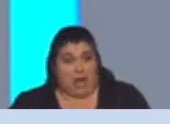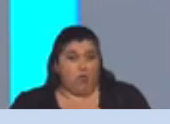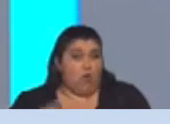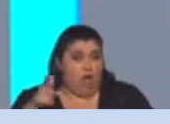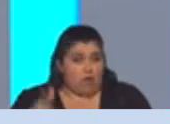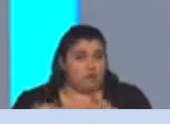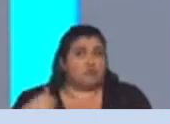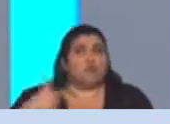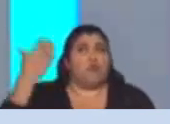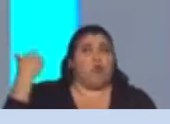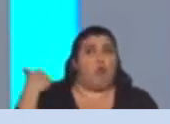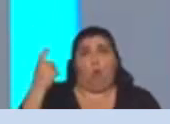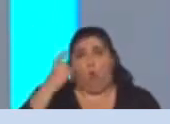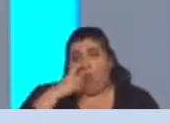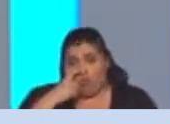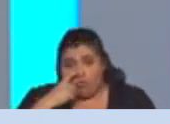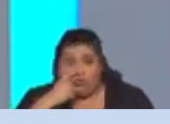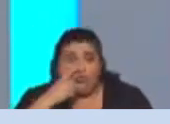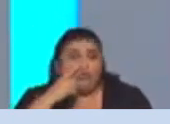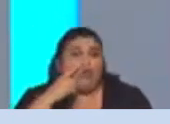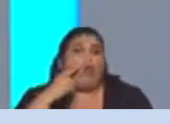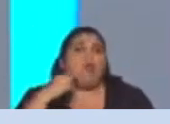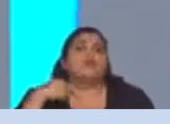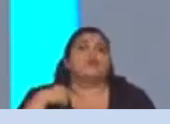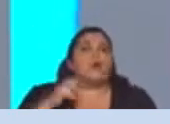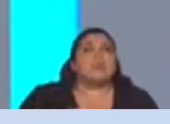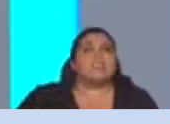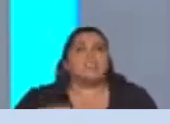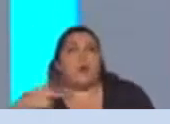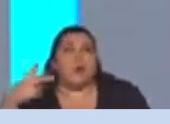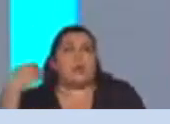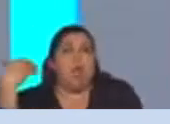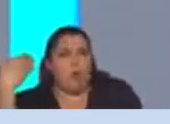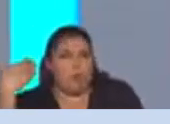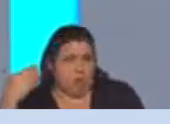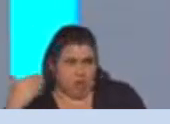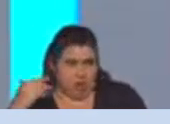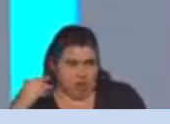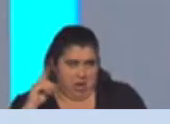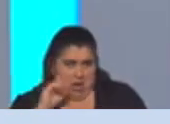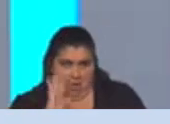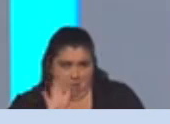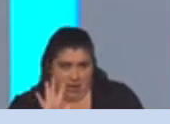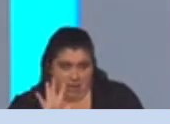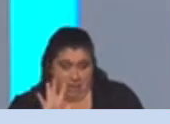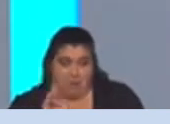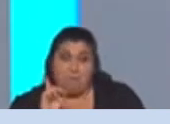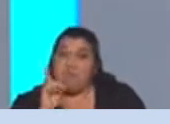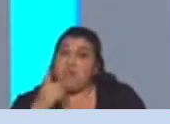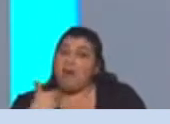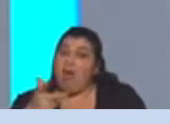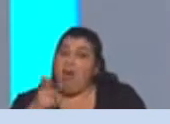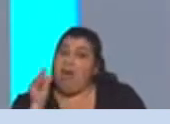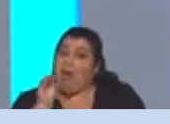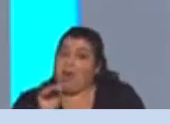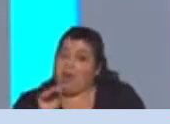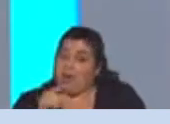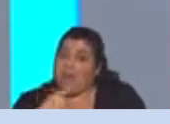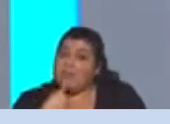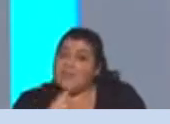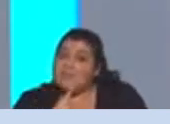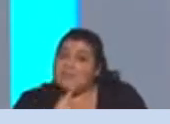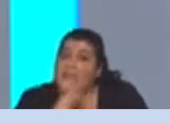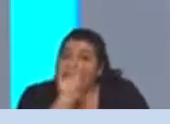organicé en junio Es falso que sea una contra Cumbre yo nio que sea una contra Cumbre pero agrega pero si de los tres